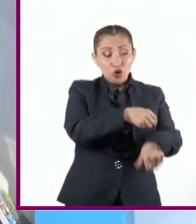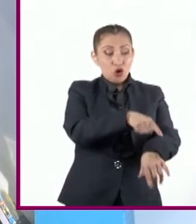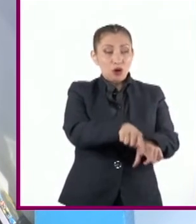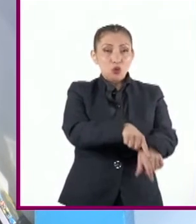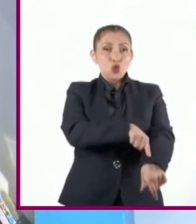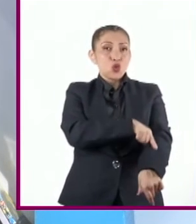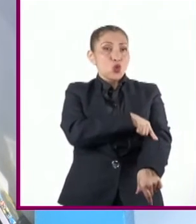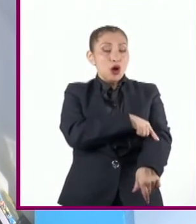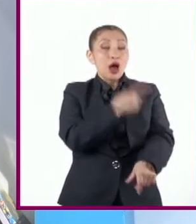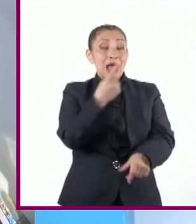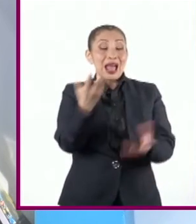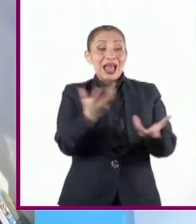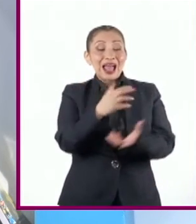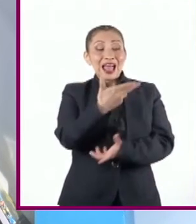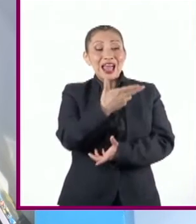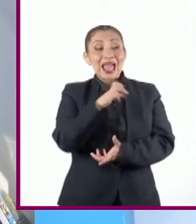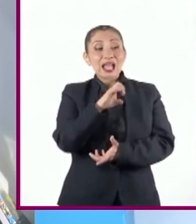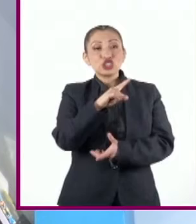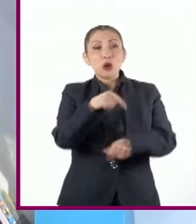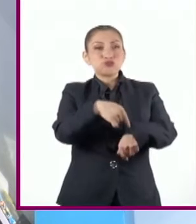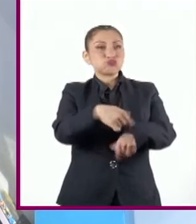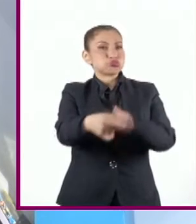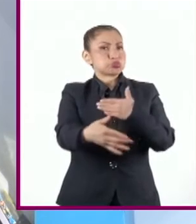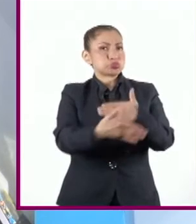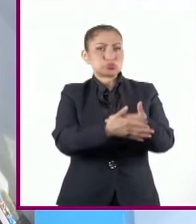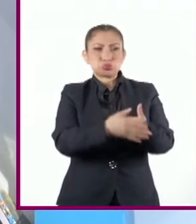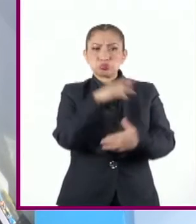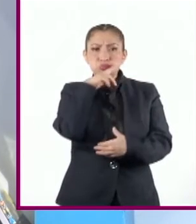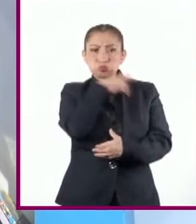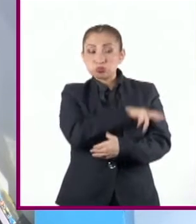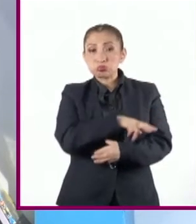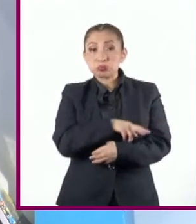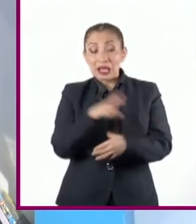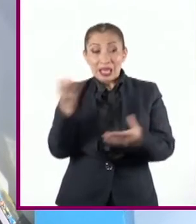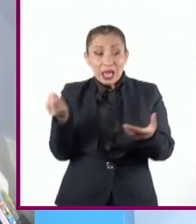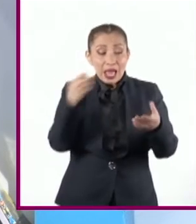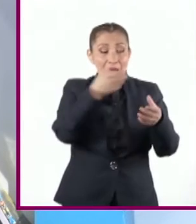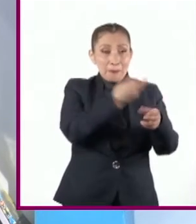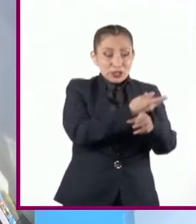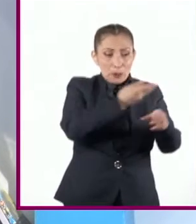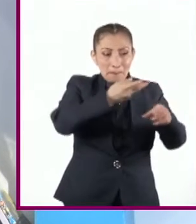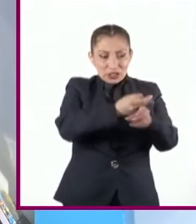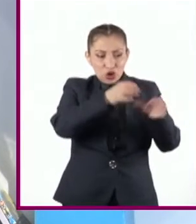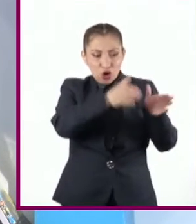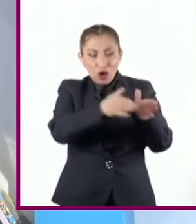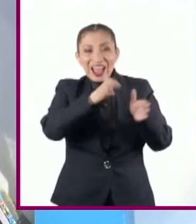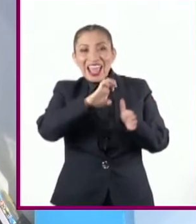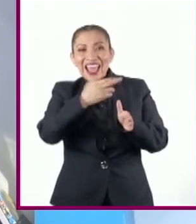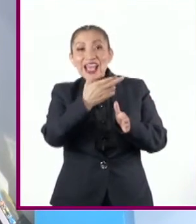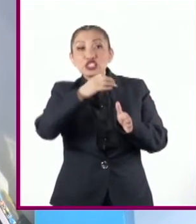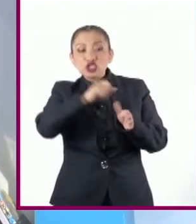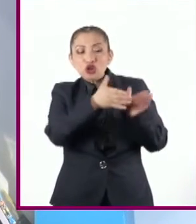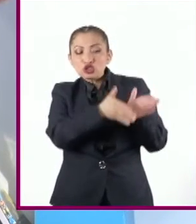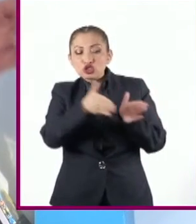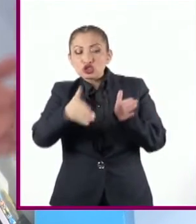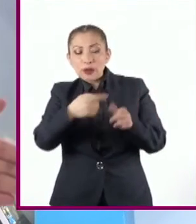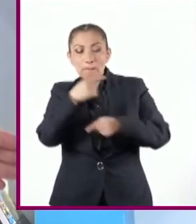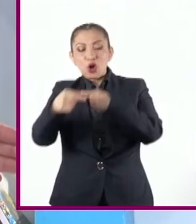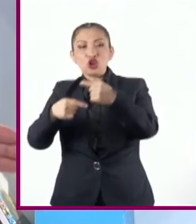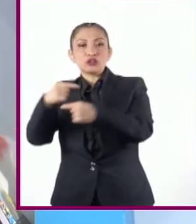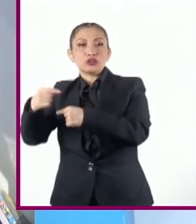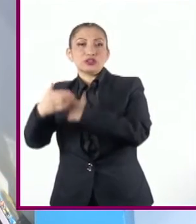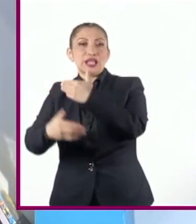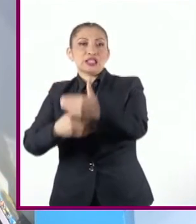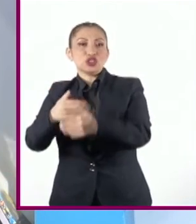duración. Un hecho es de corta duración y la suma de hechos conforman un proceso que es de